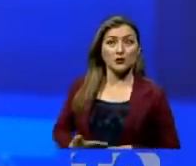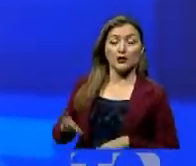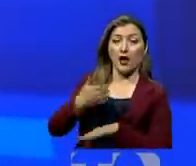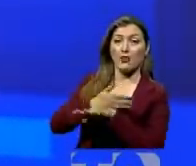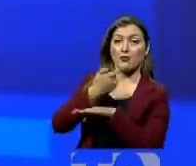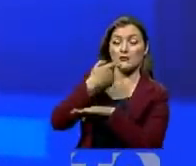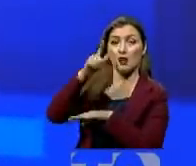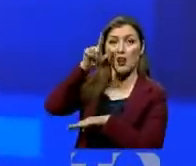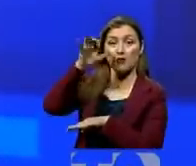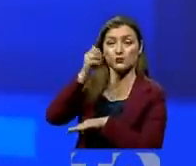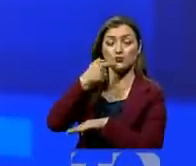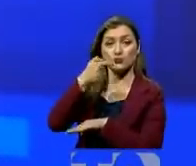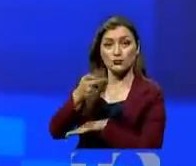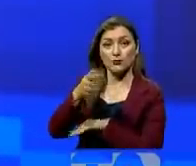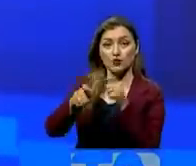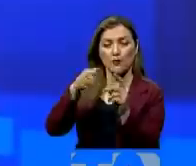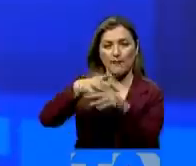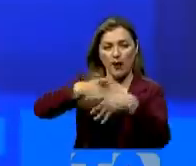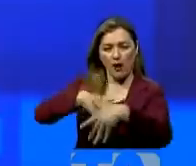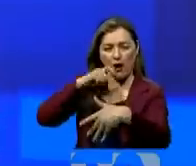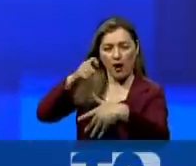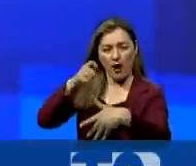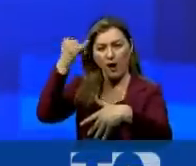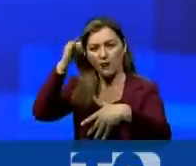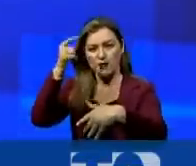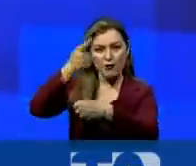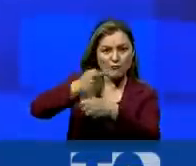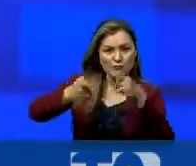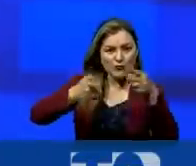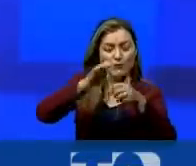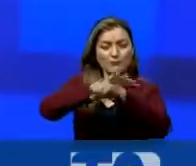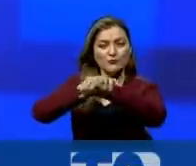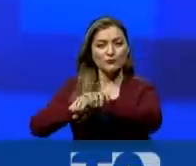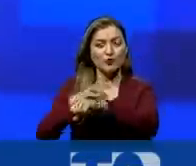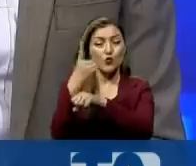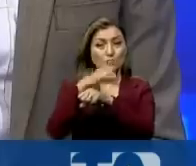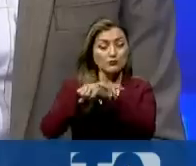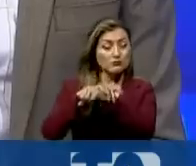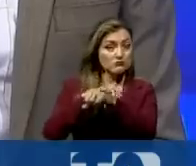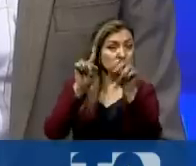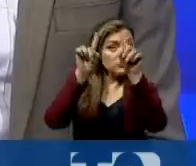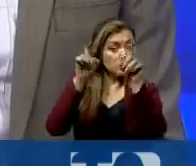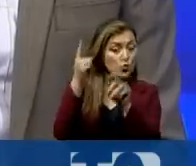en estas protestas es la única detención que se ha registrado hasta el momento viceministro